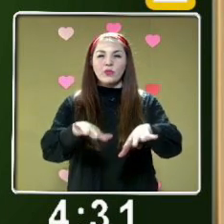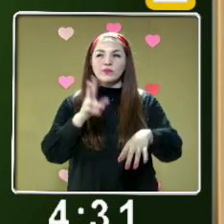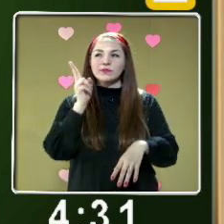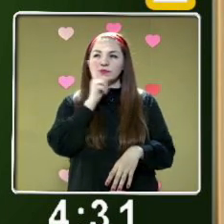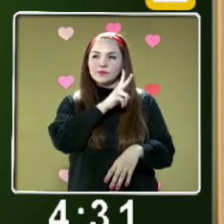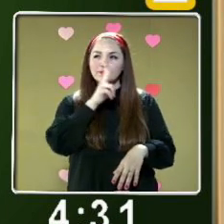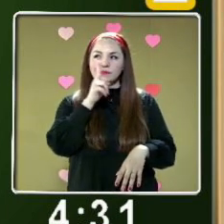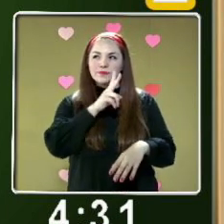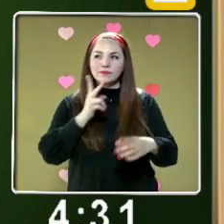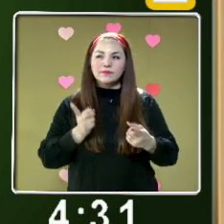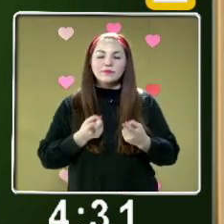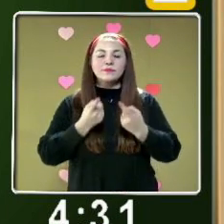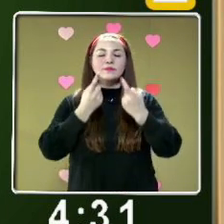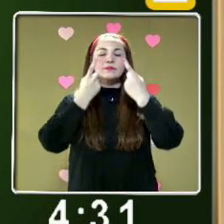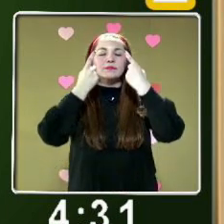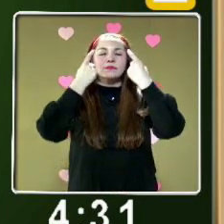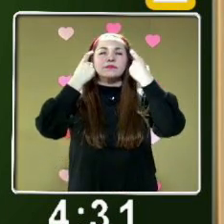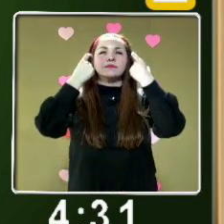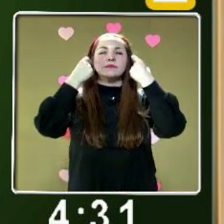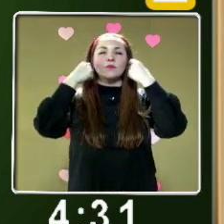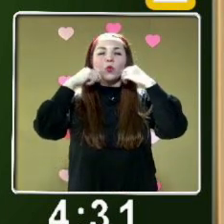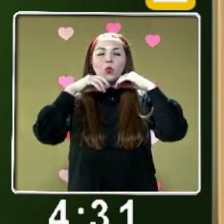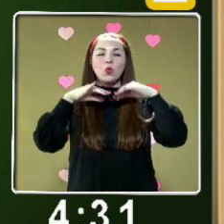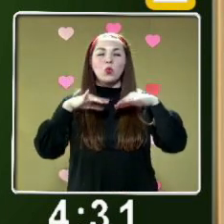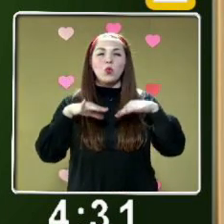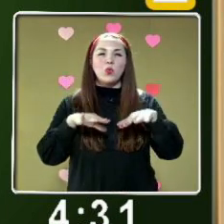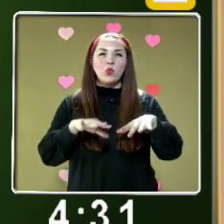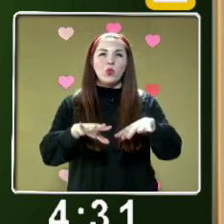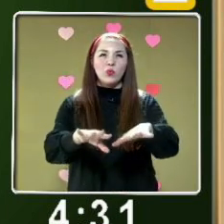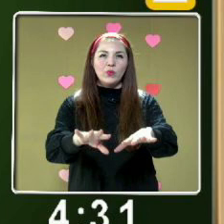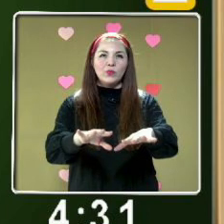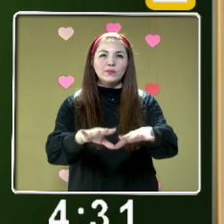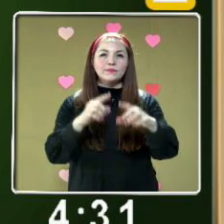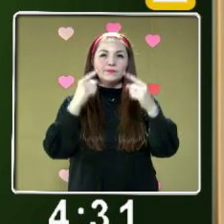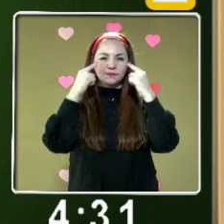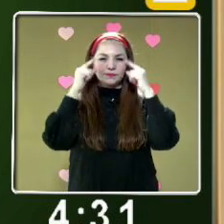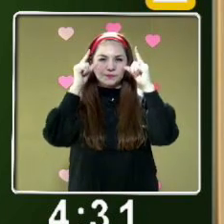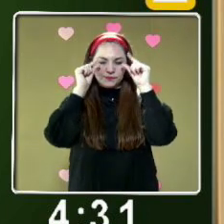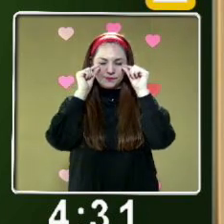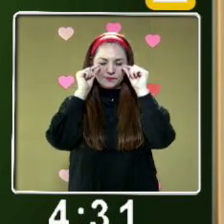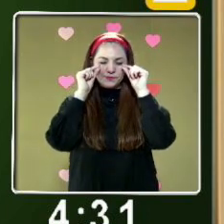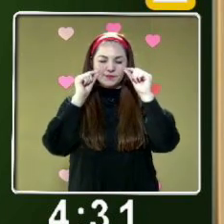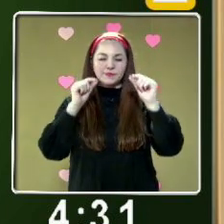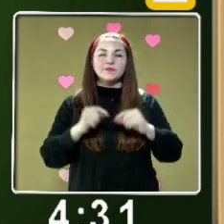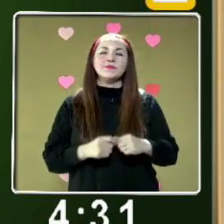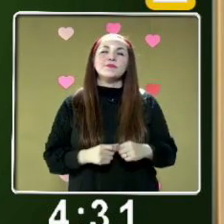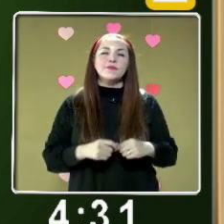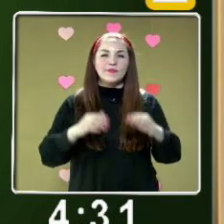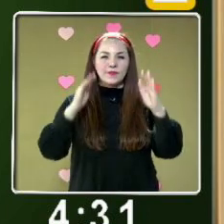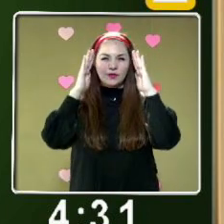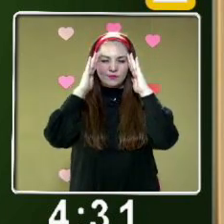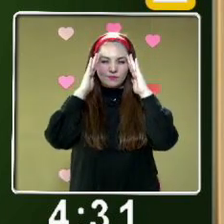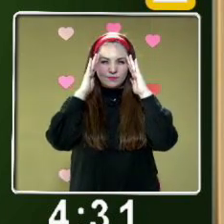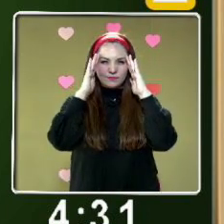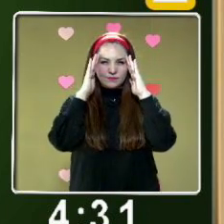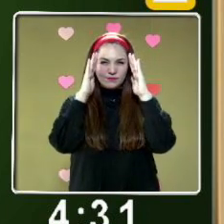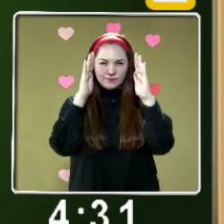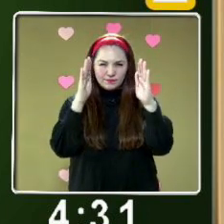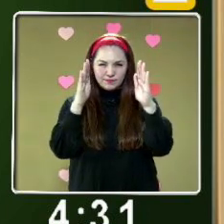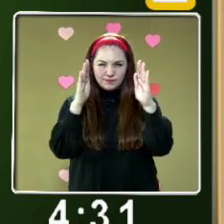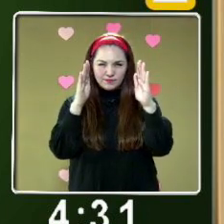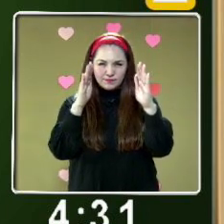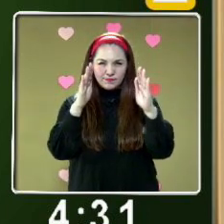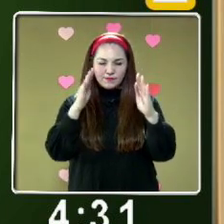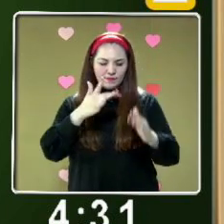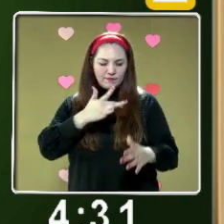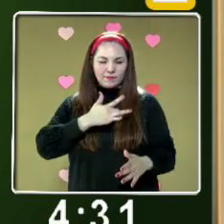Otra vez, inhalas, exhalas. Con tus ojos cerrados y concéntrate en tus